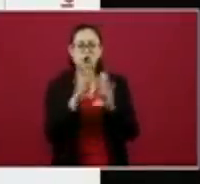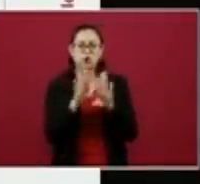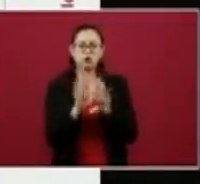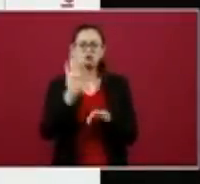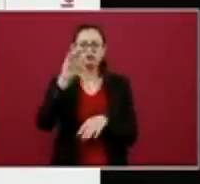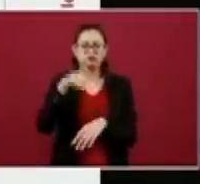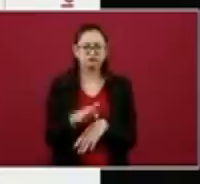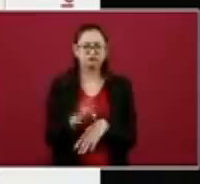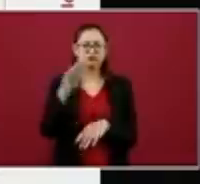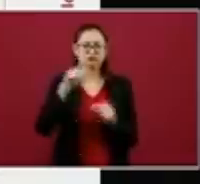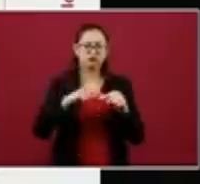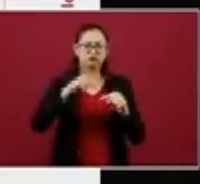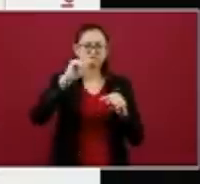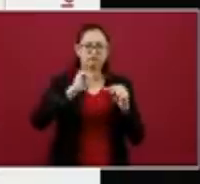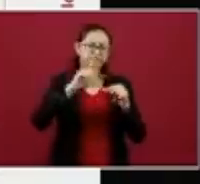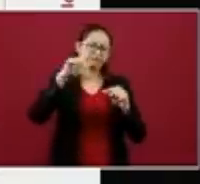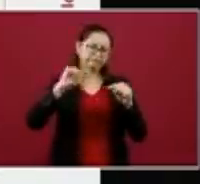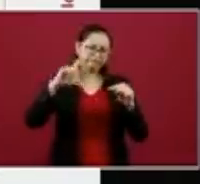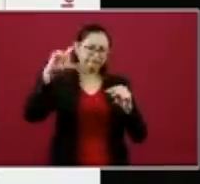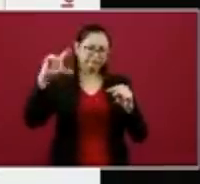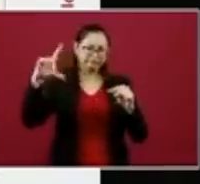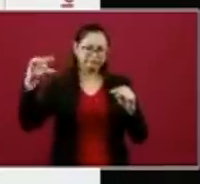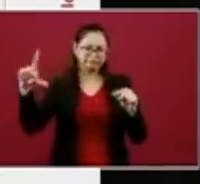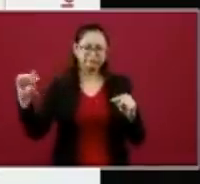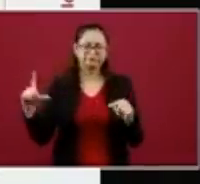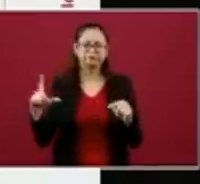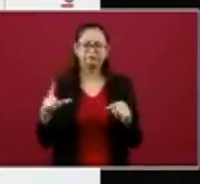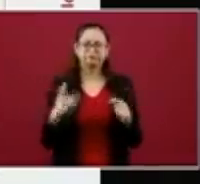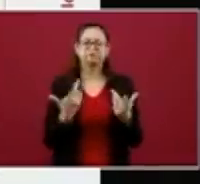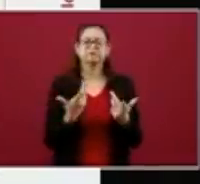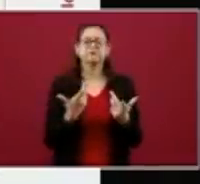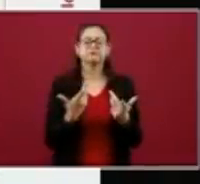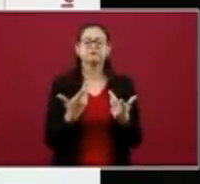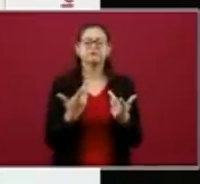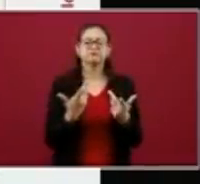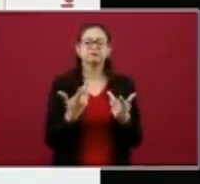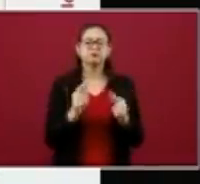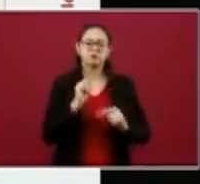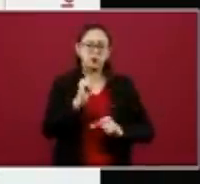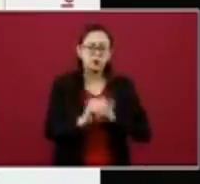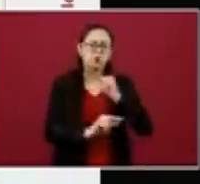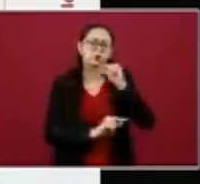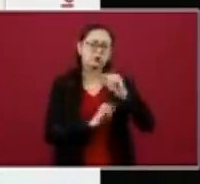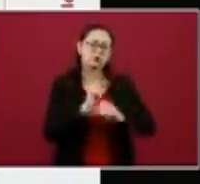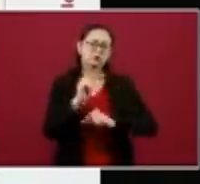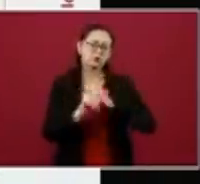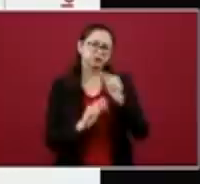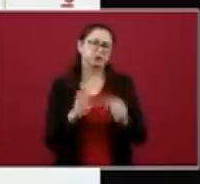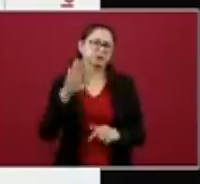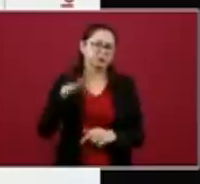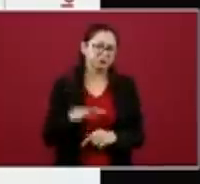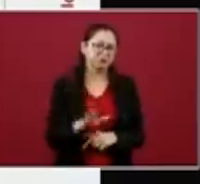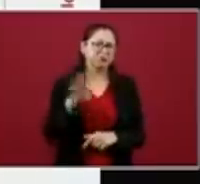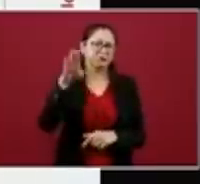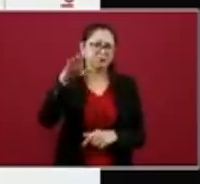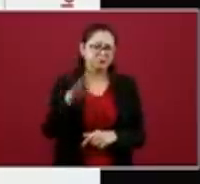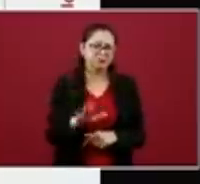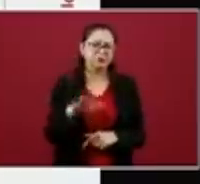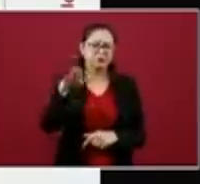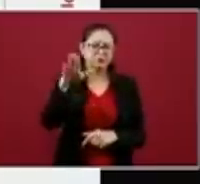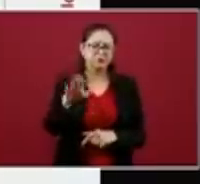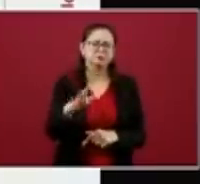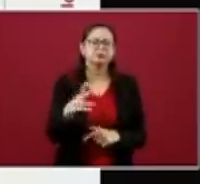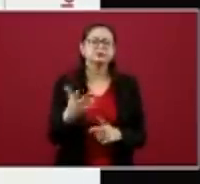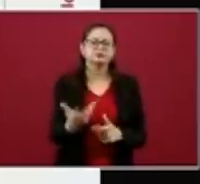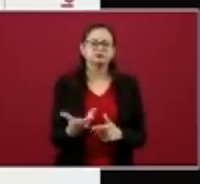barras, se viene avanzando poco a poco y estamos prácticamente